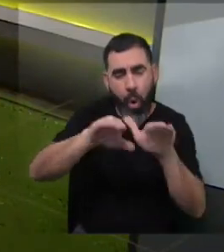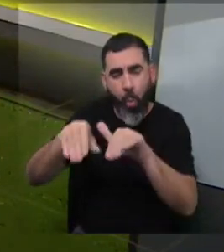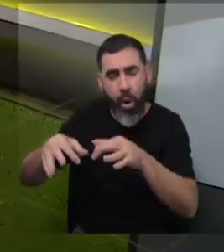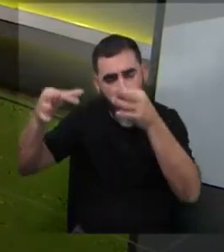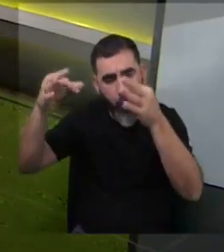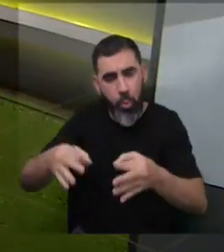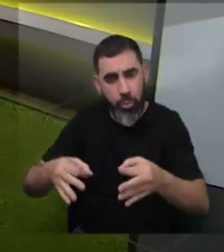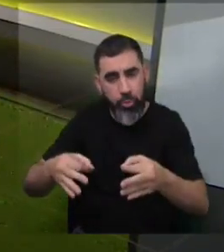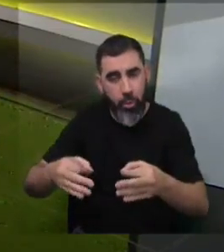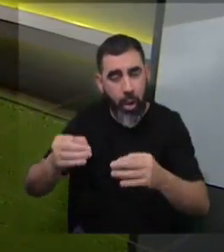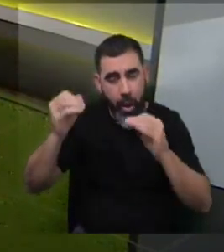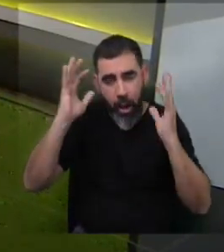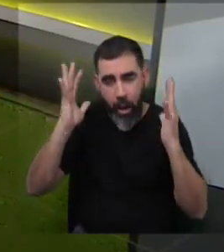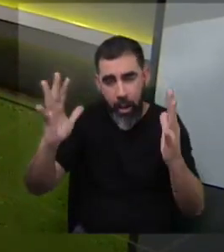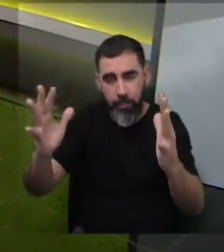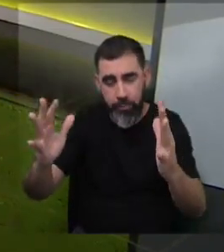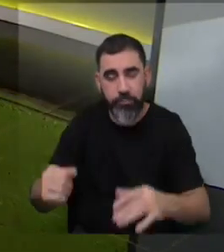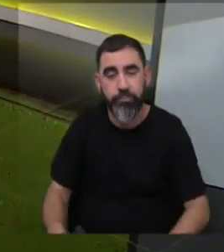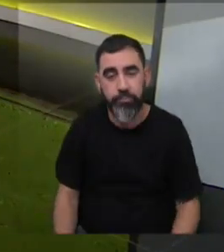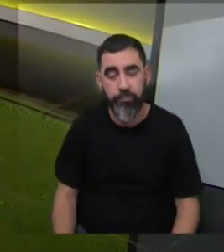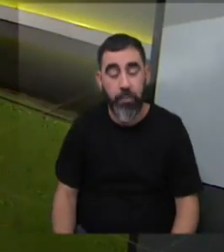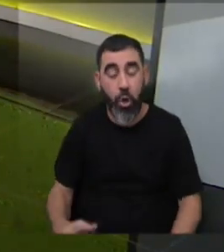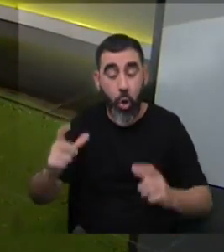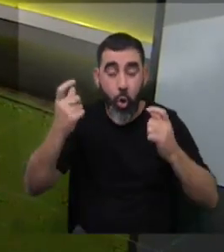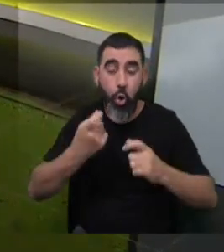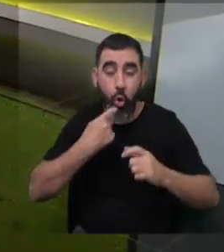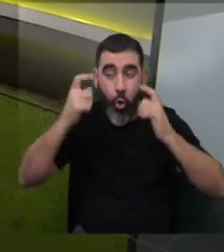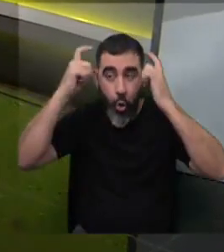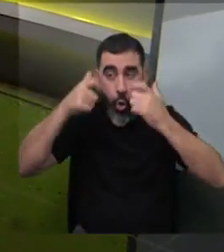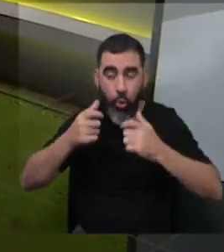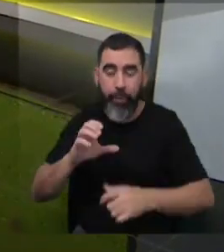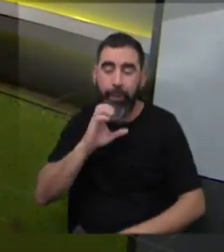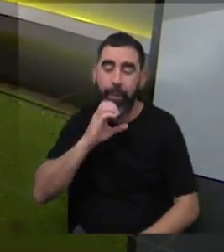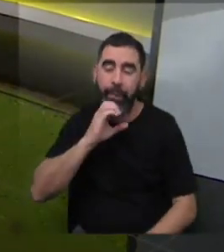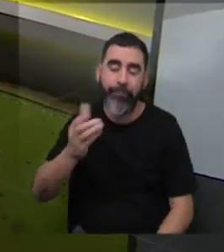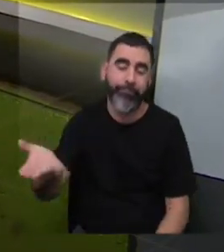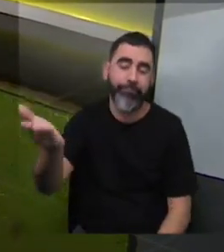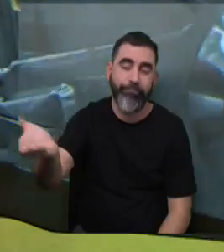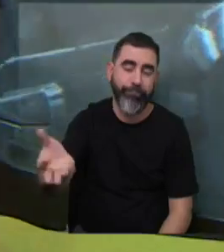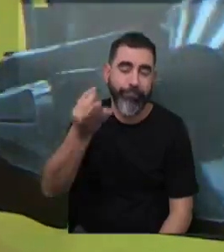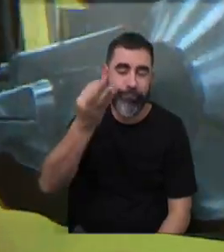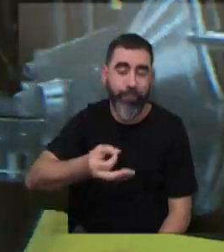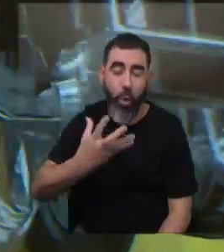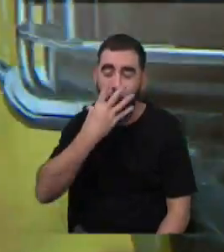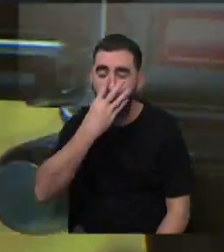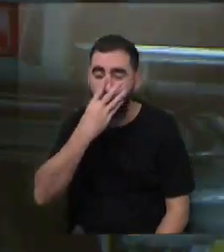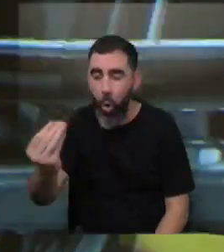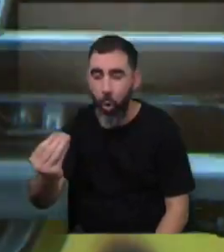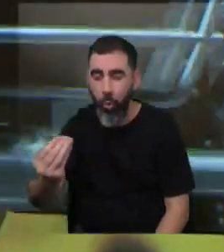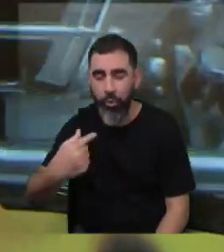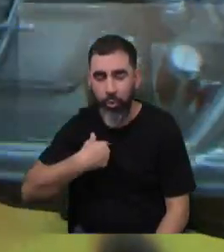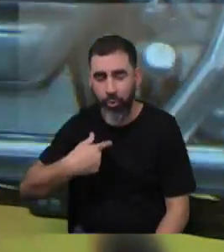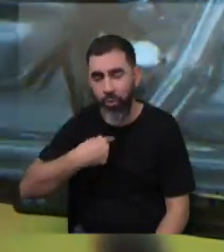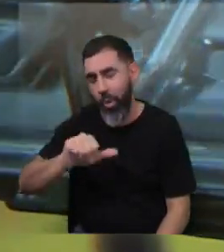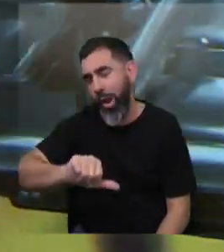estaban ahí en el medio del camino. Caperucita se empezó a burlar del lobo. ¡Ja! Lobo, es segurísimo que te